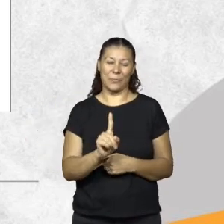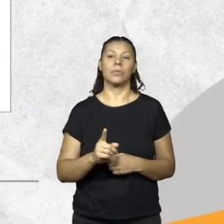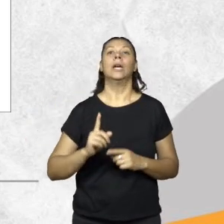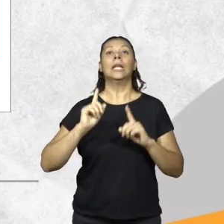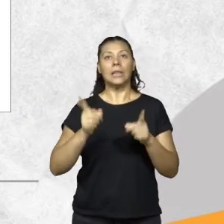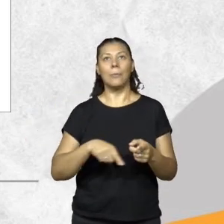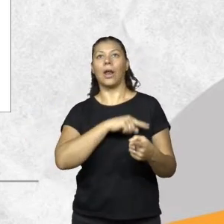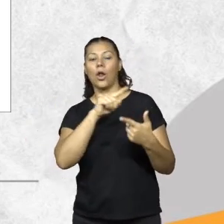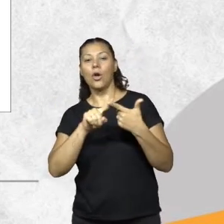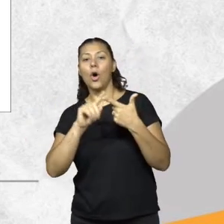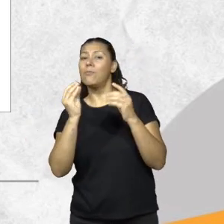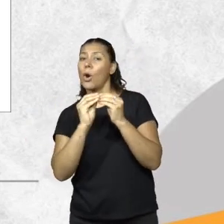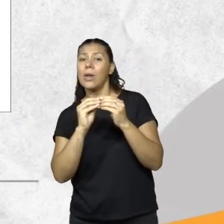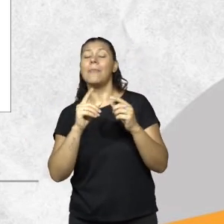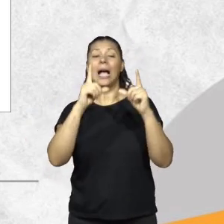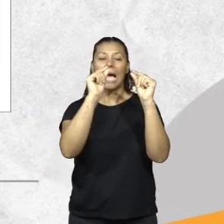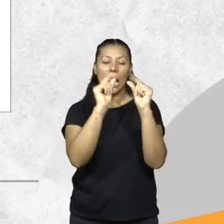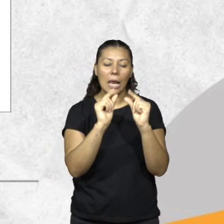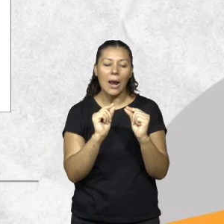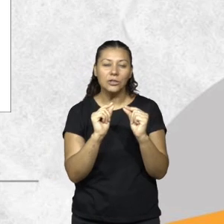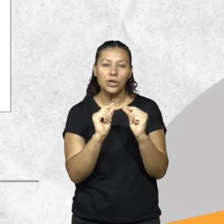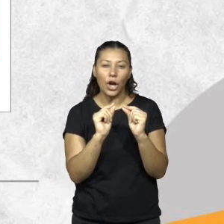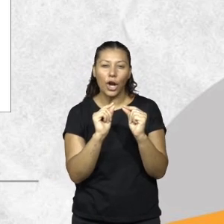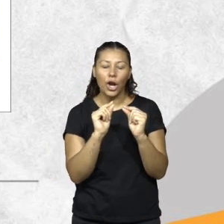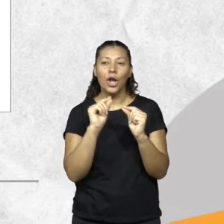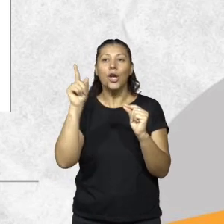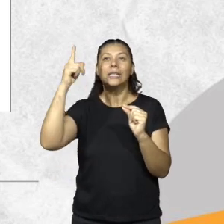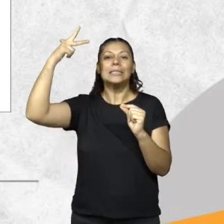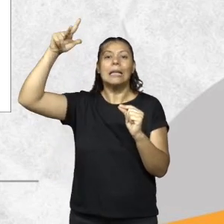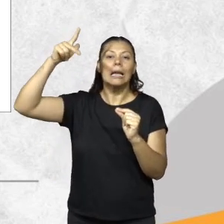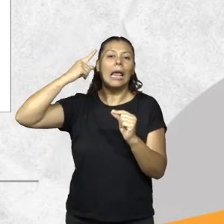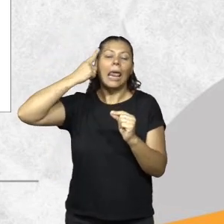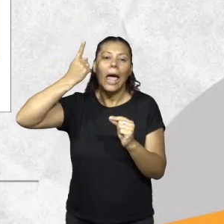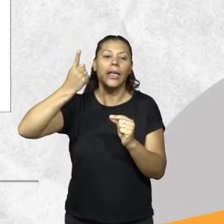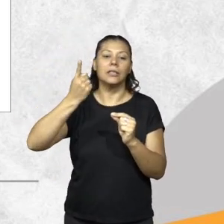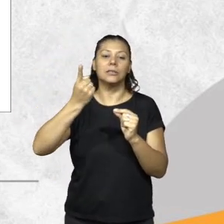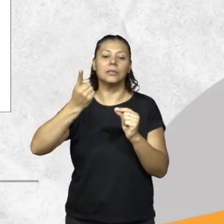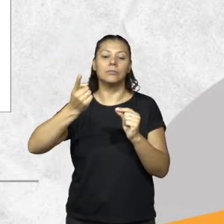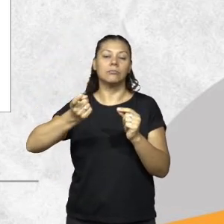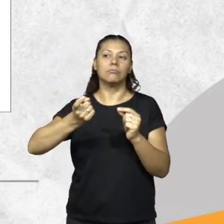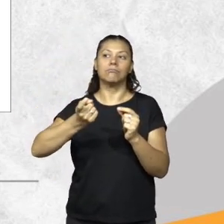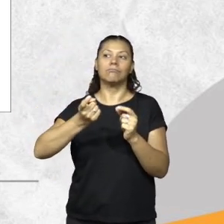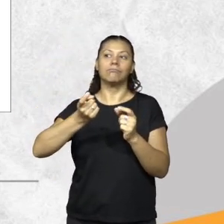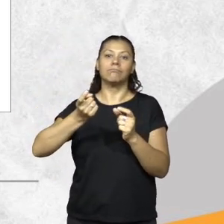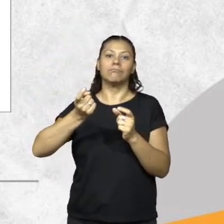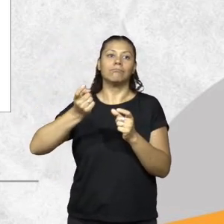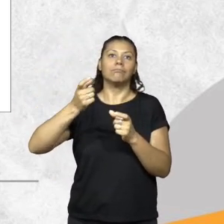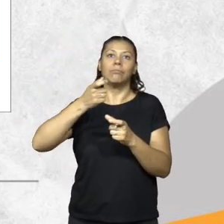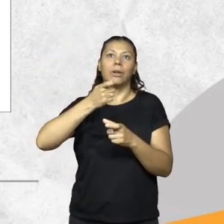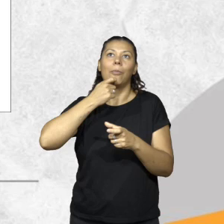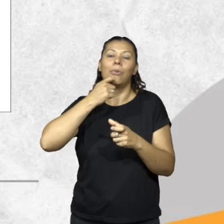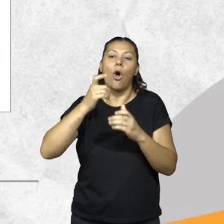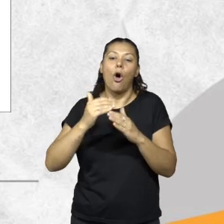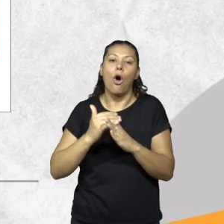ejemplo, el satélite crea que hay un alto índice de clorofila y vas a ver, y es una laguna que está sin agua